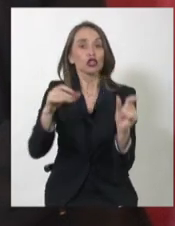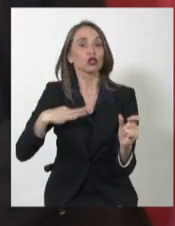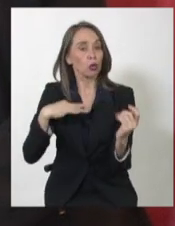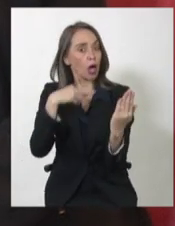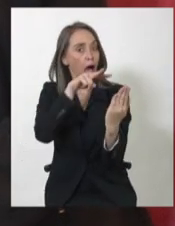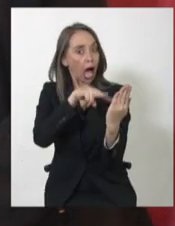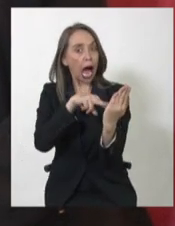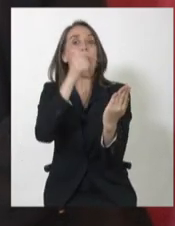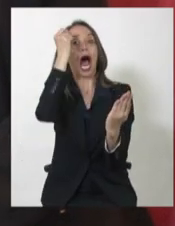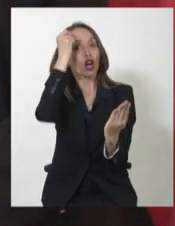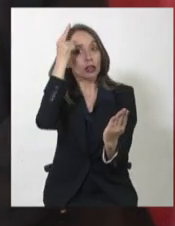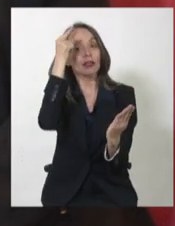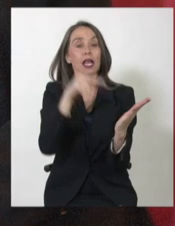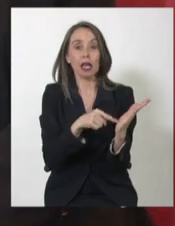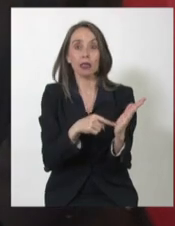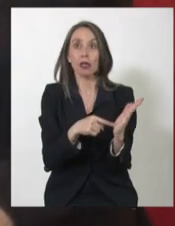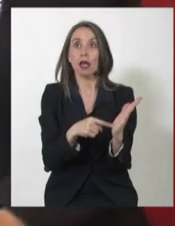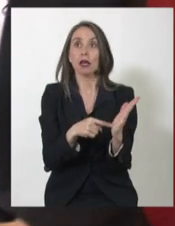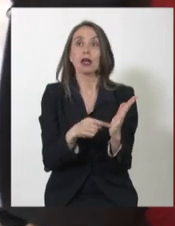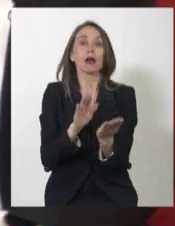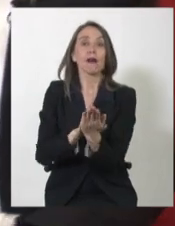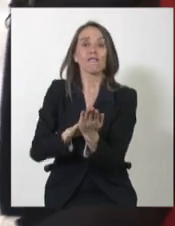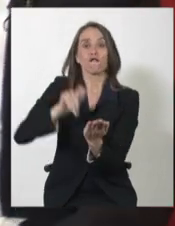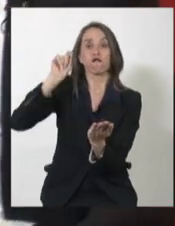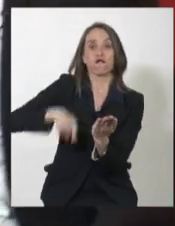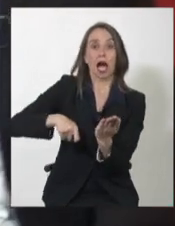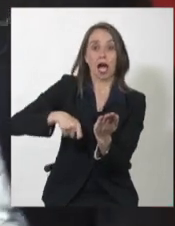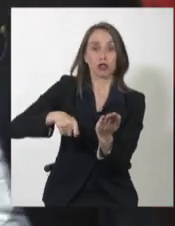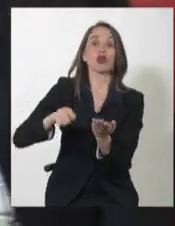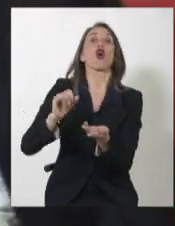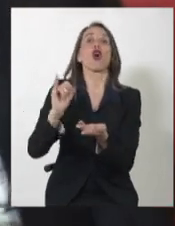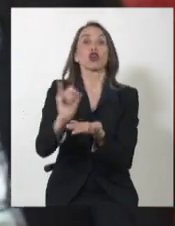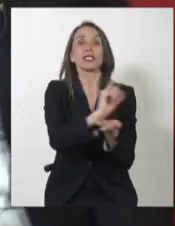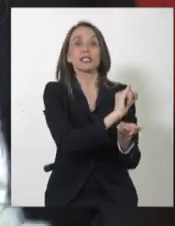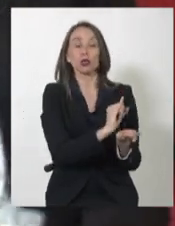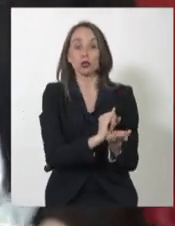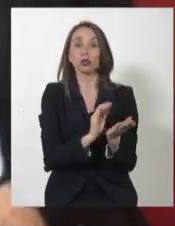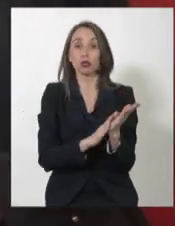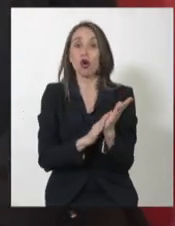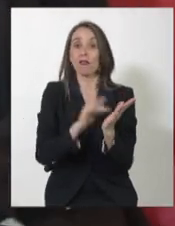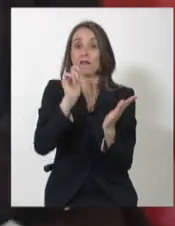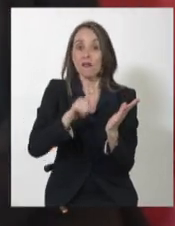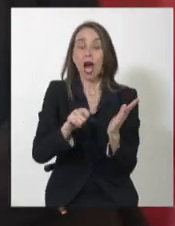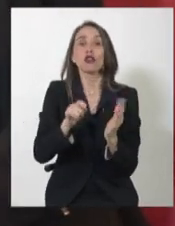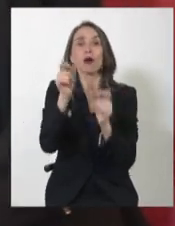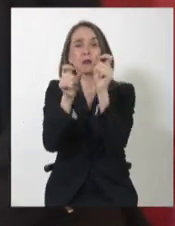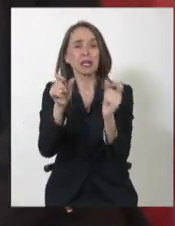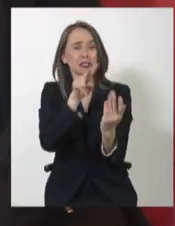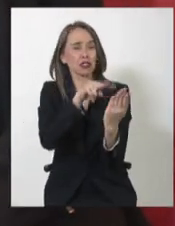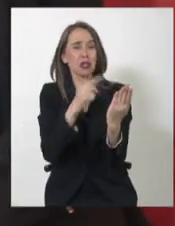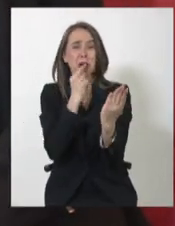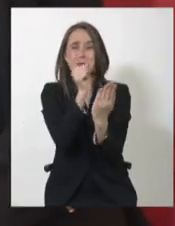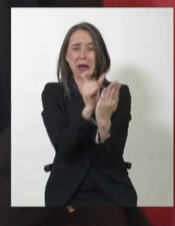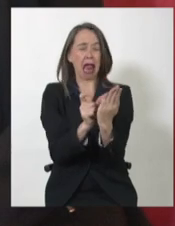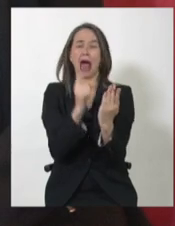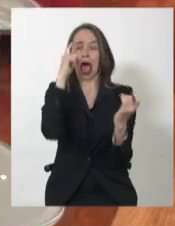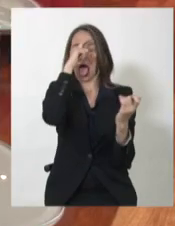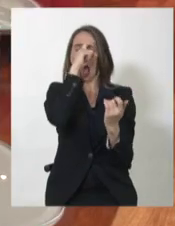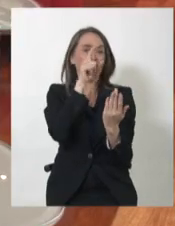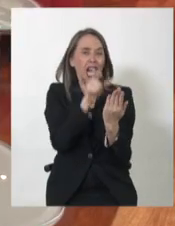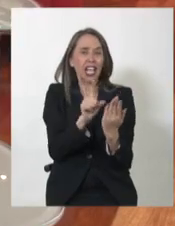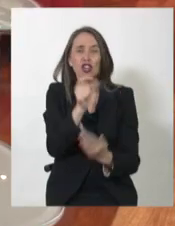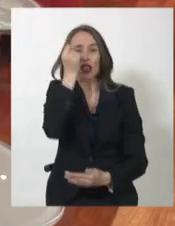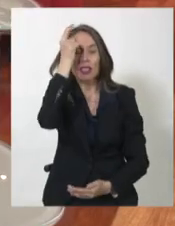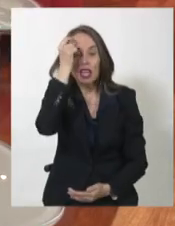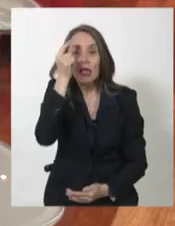ciudadanía, para que los pronunciamientos de la administración también sean entendibles, porque el lenguaje es